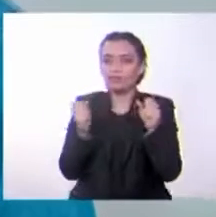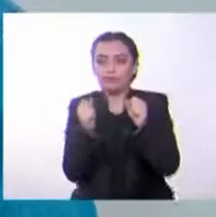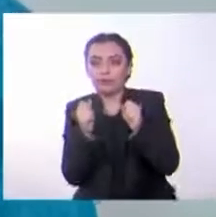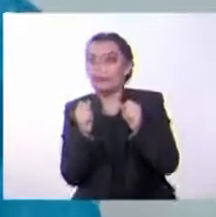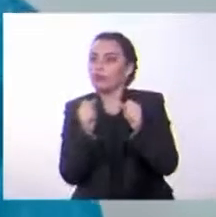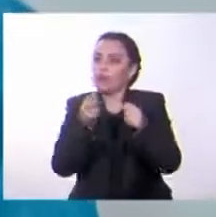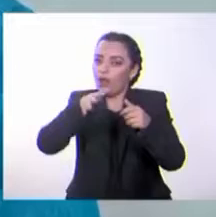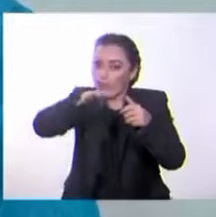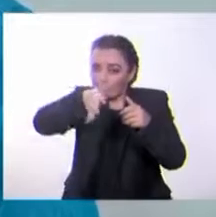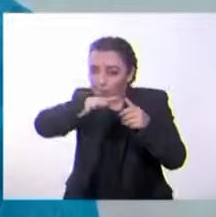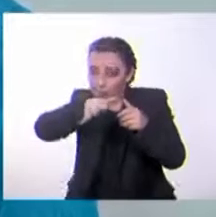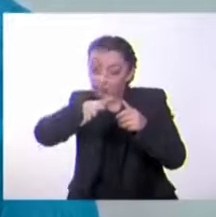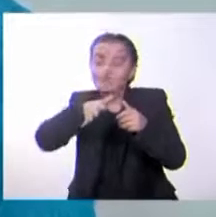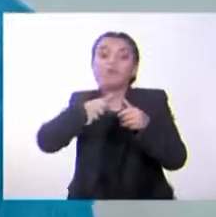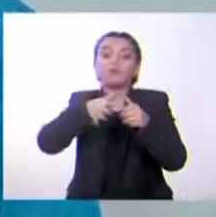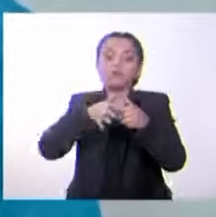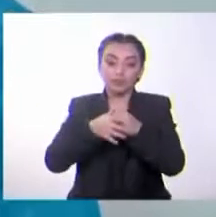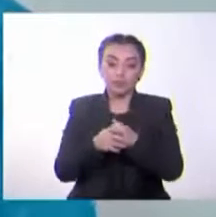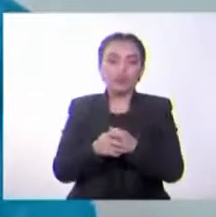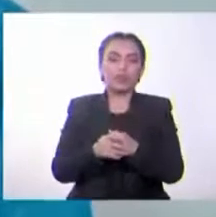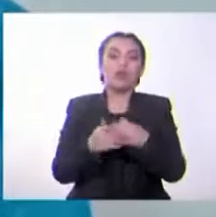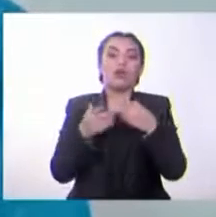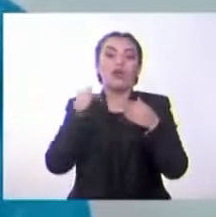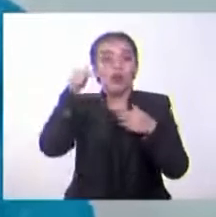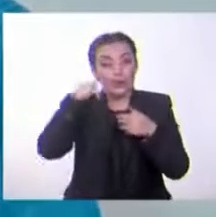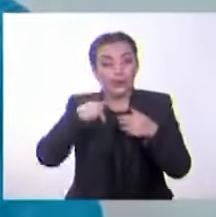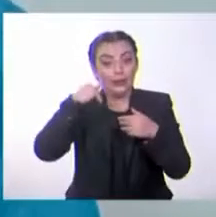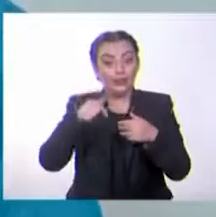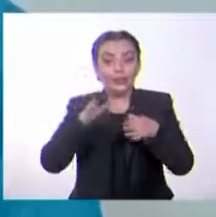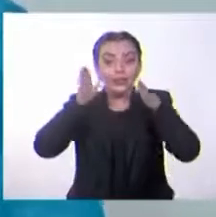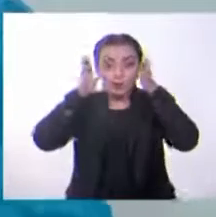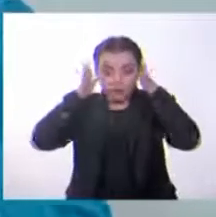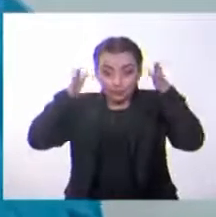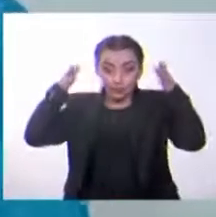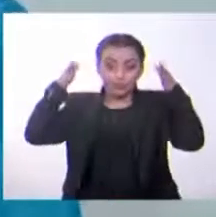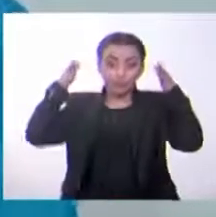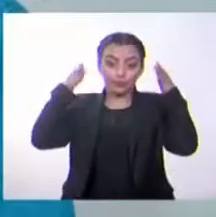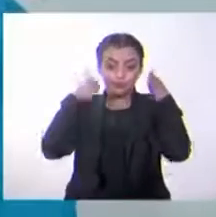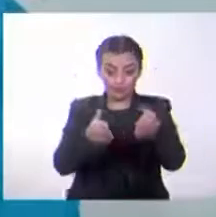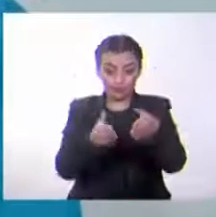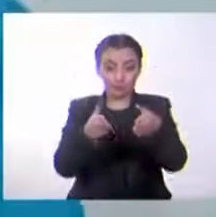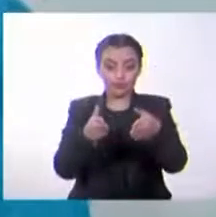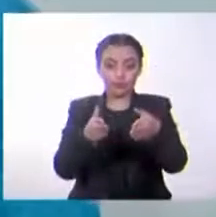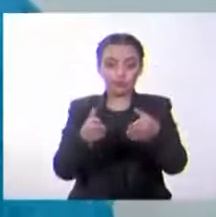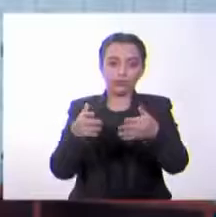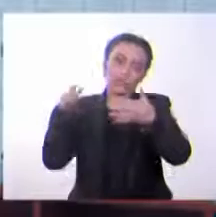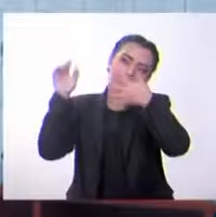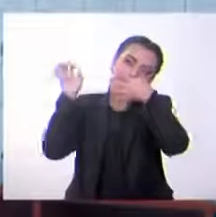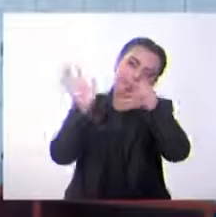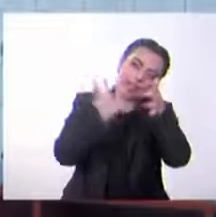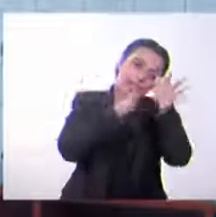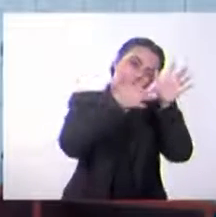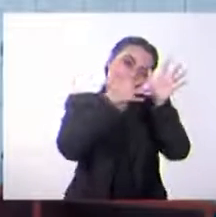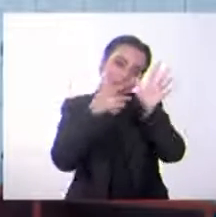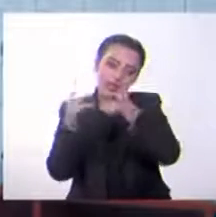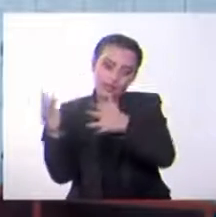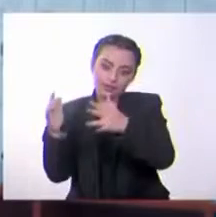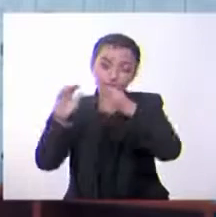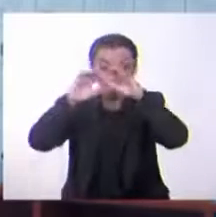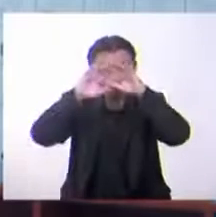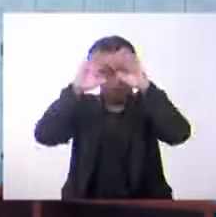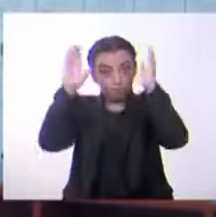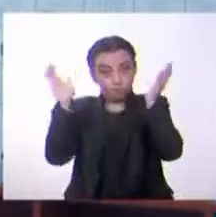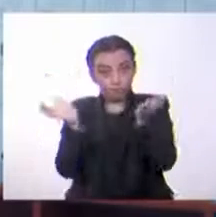componente. El día de ahora vamos a enfocarnos en la parte atmosférica. Para hablar de la